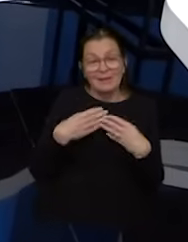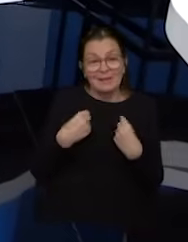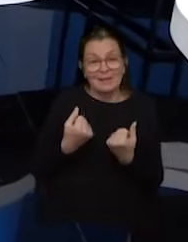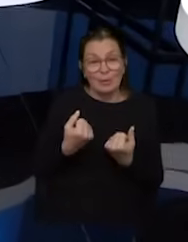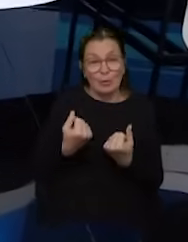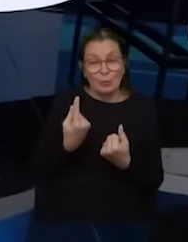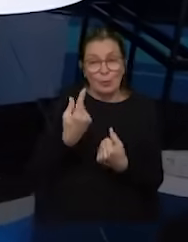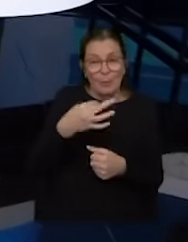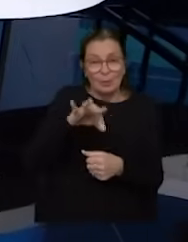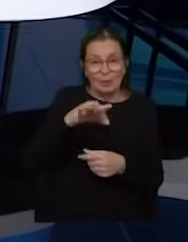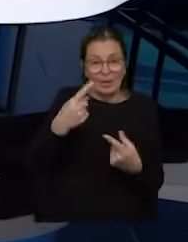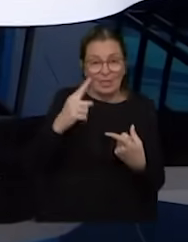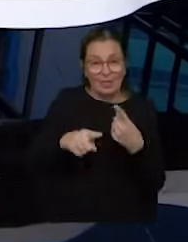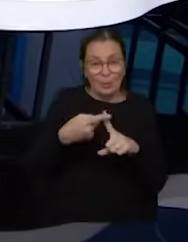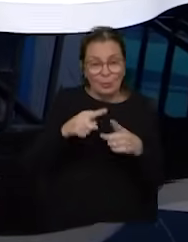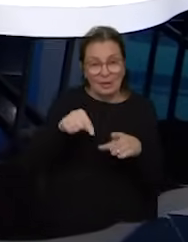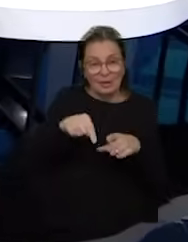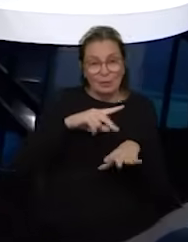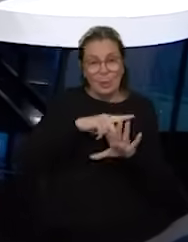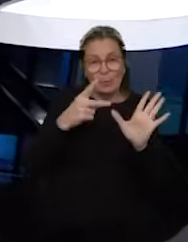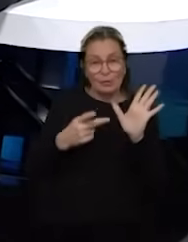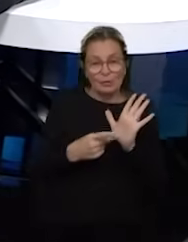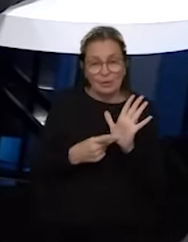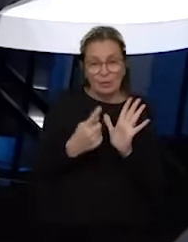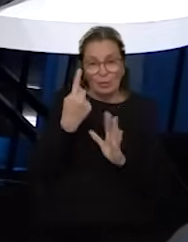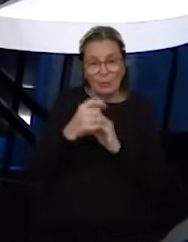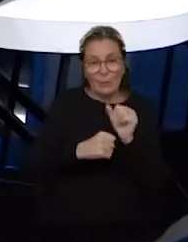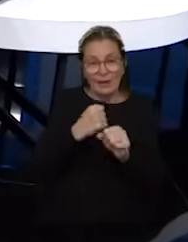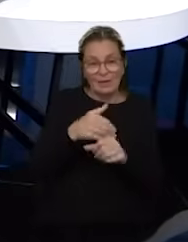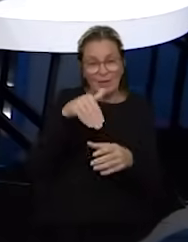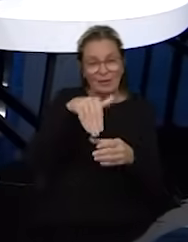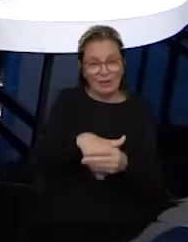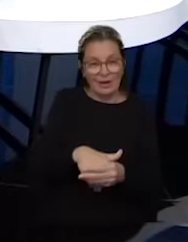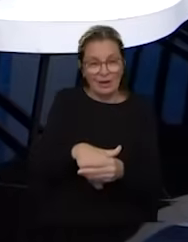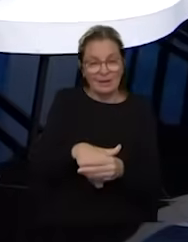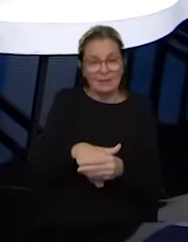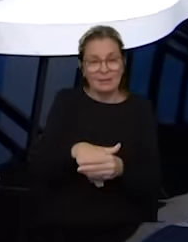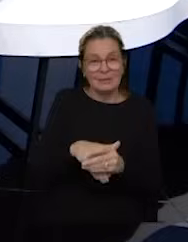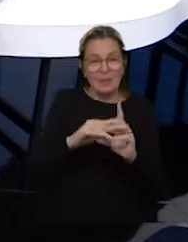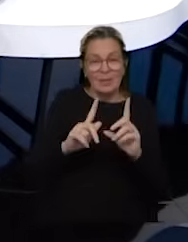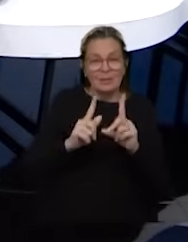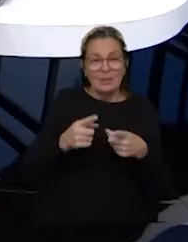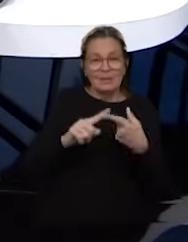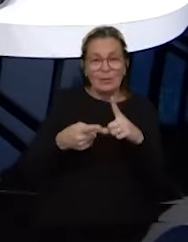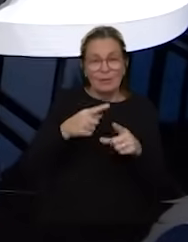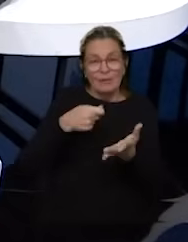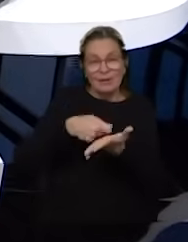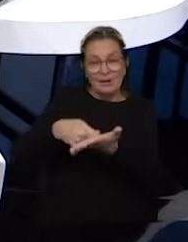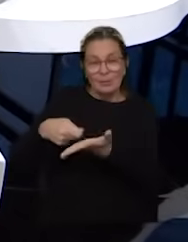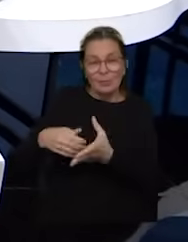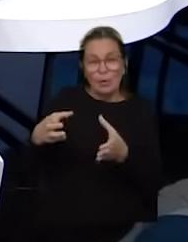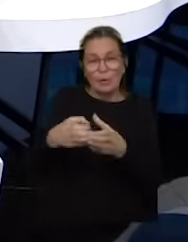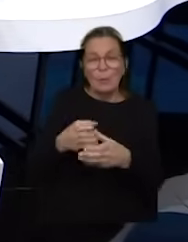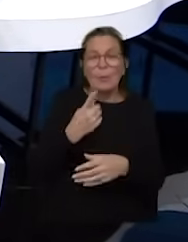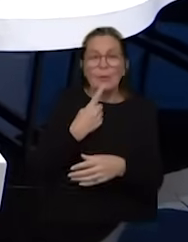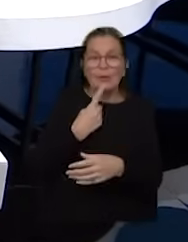la oportunidad de discutir este tipo de proyectos en un año electoral en el marco también de la discusión del financiamiento de los partidos